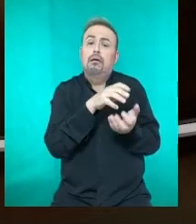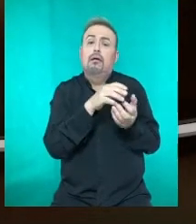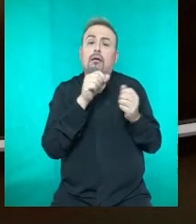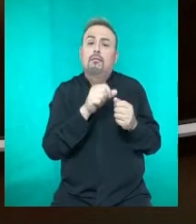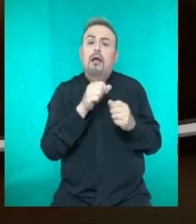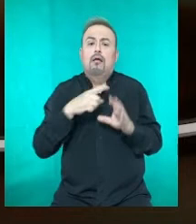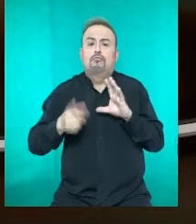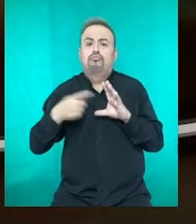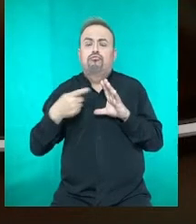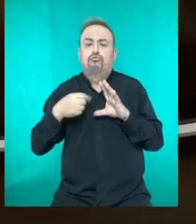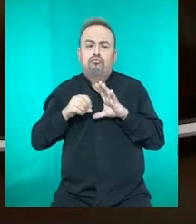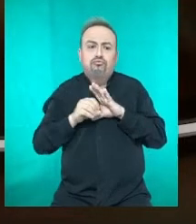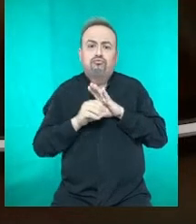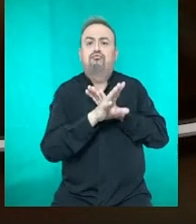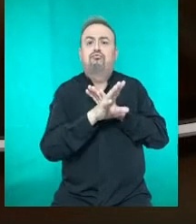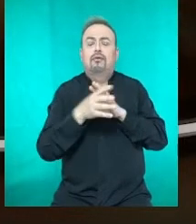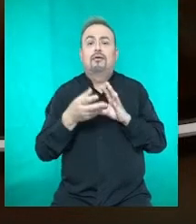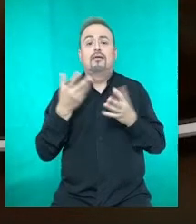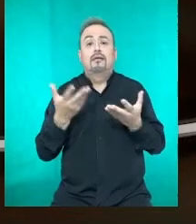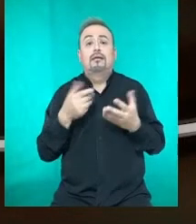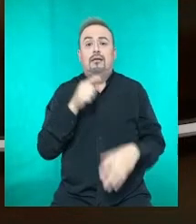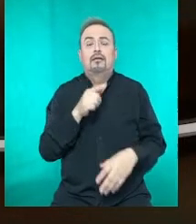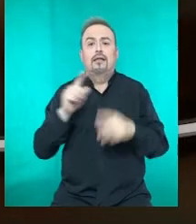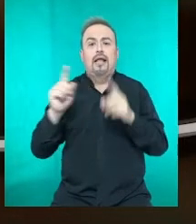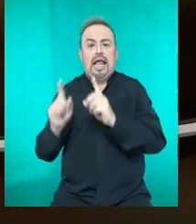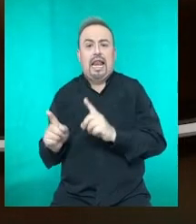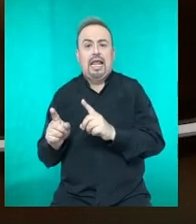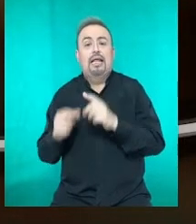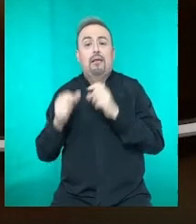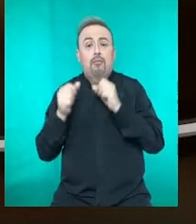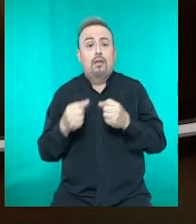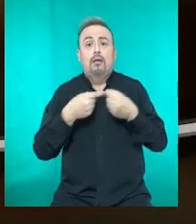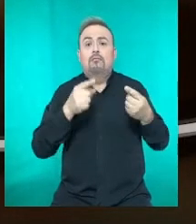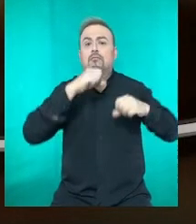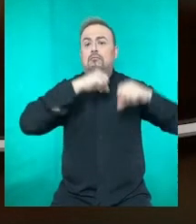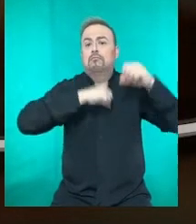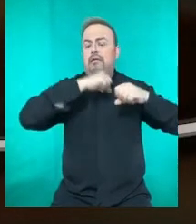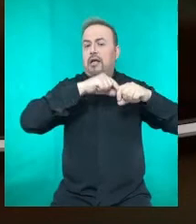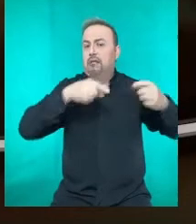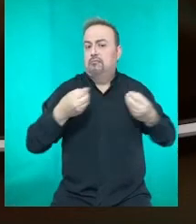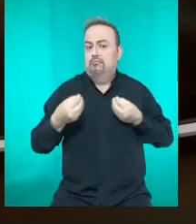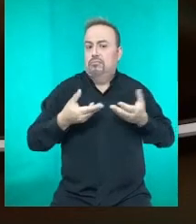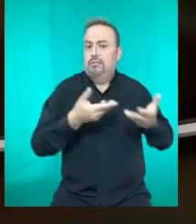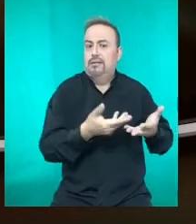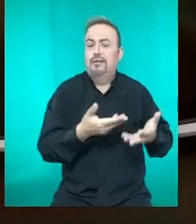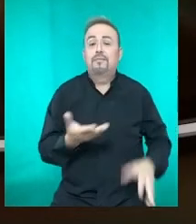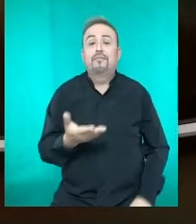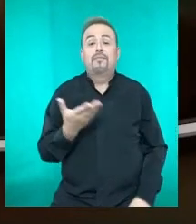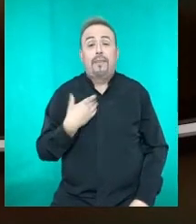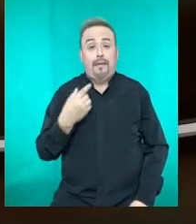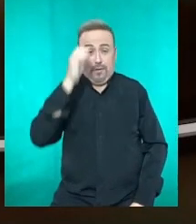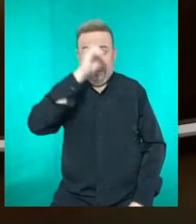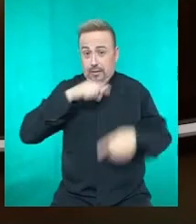turbina y posteriormente eso da como resultado la electricidad que puede estar alimentando una planta. Si consideramos a grosso modo